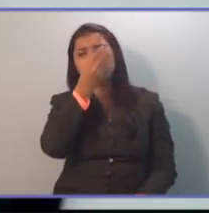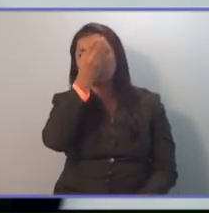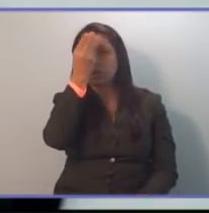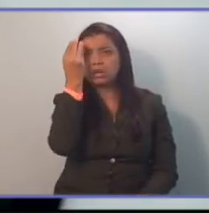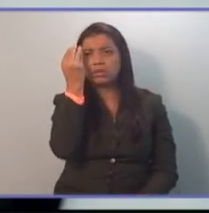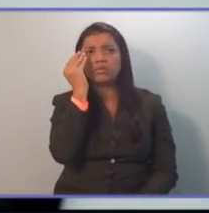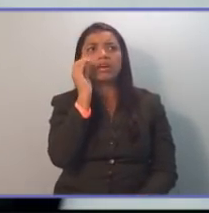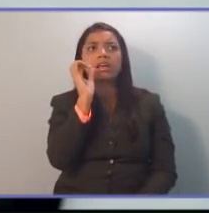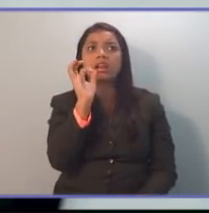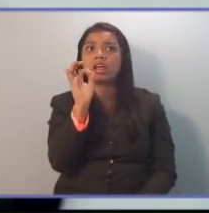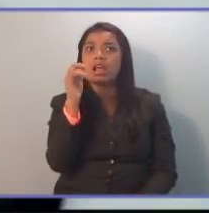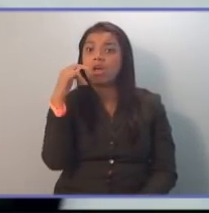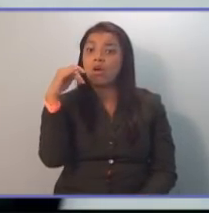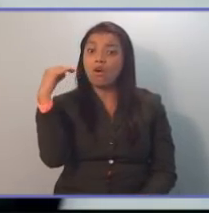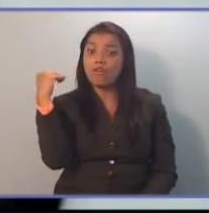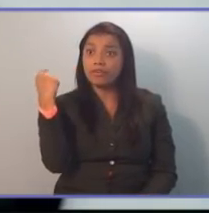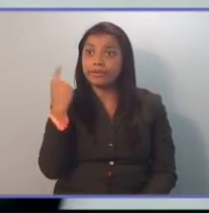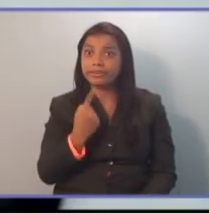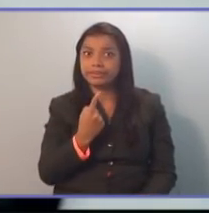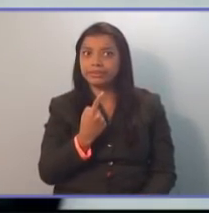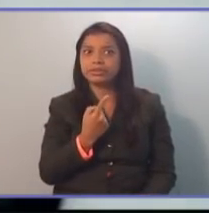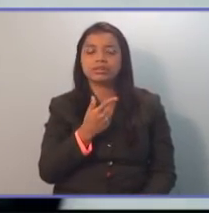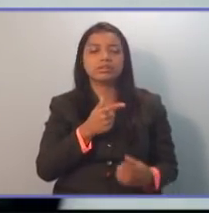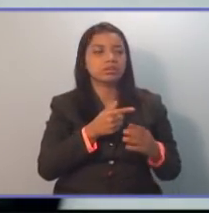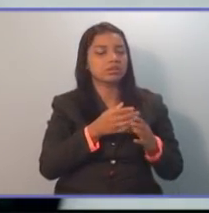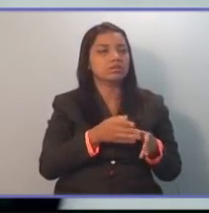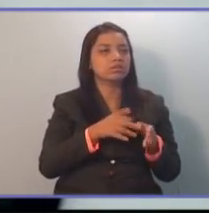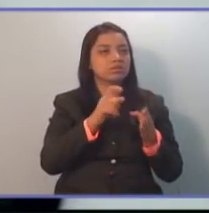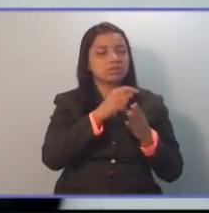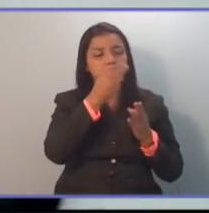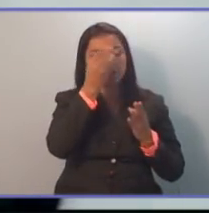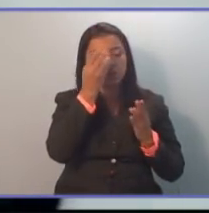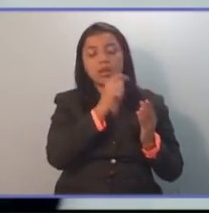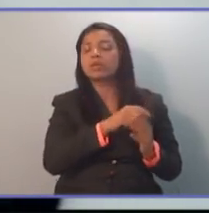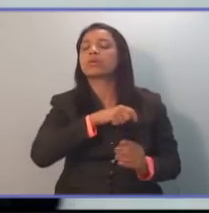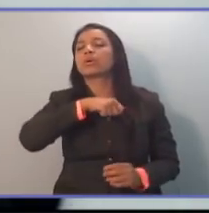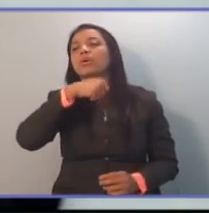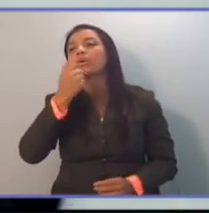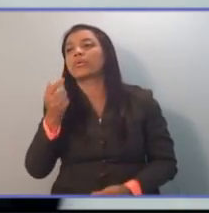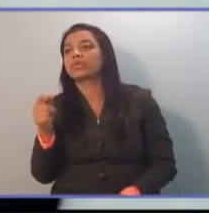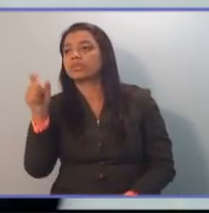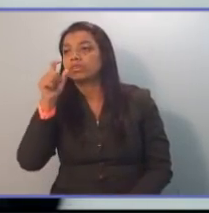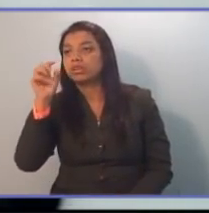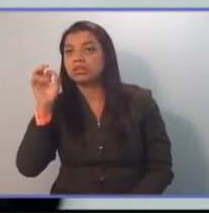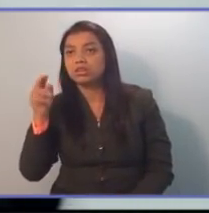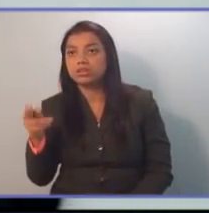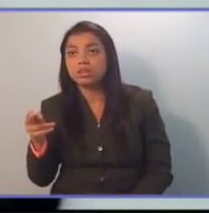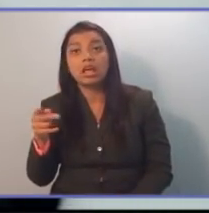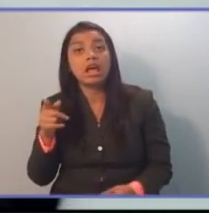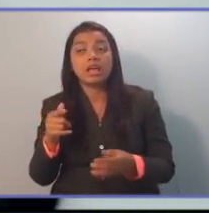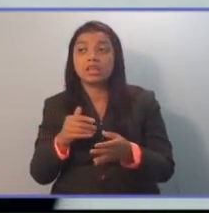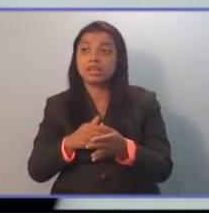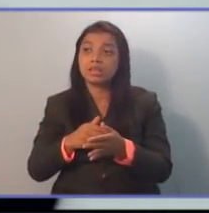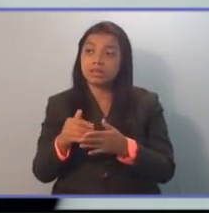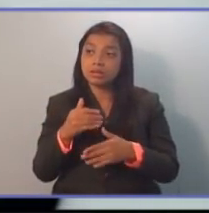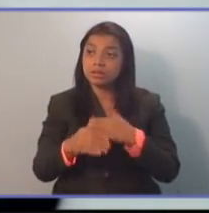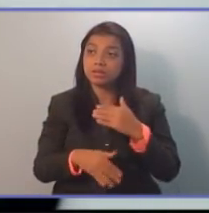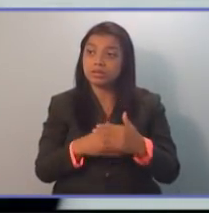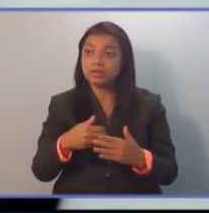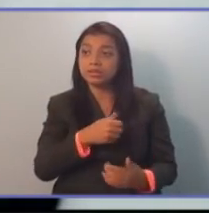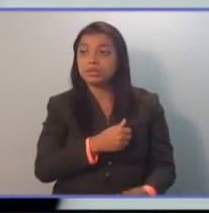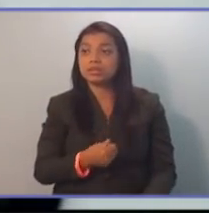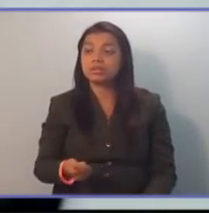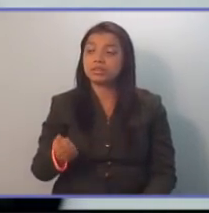casi obligatorio emigrar hacia otra institución. Afortunadamente es cuando comienza la